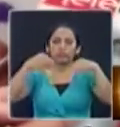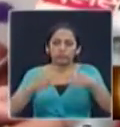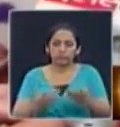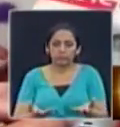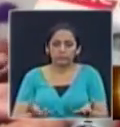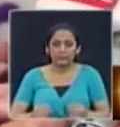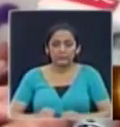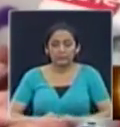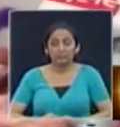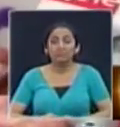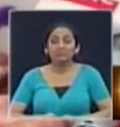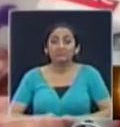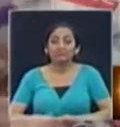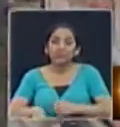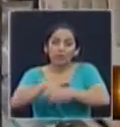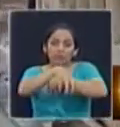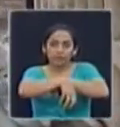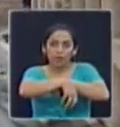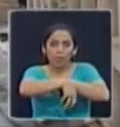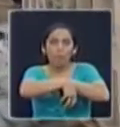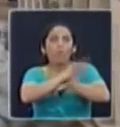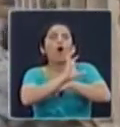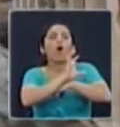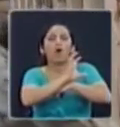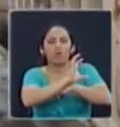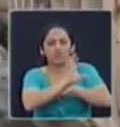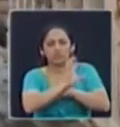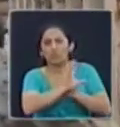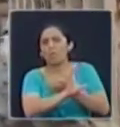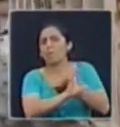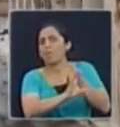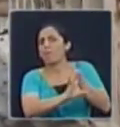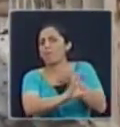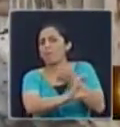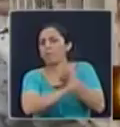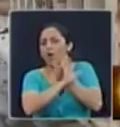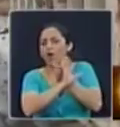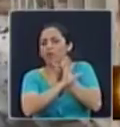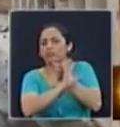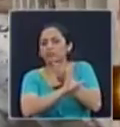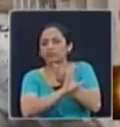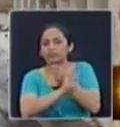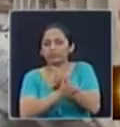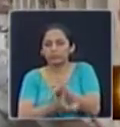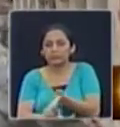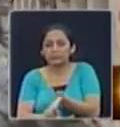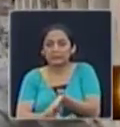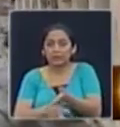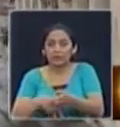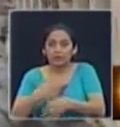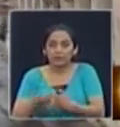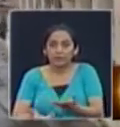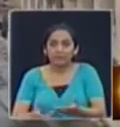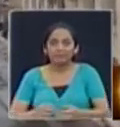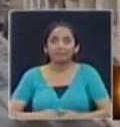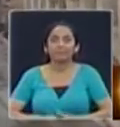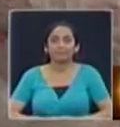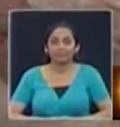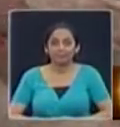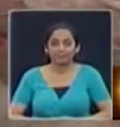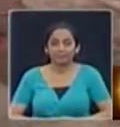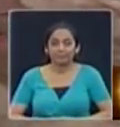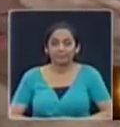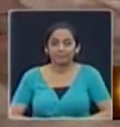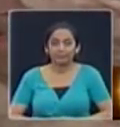pues se le alzó. El impacto fue tal que la plataforma del pesado vehículo se viró y quedó llantas arriba. El colapso